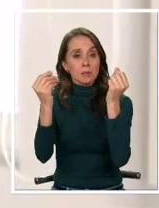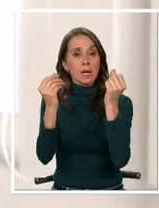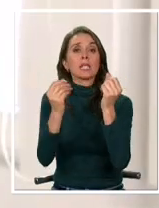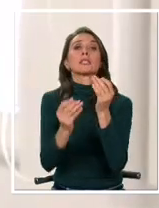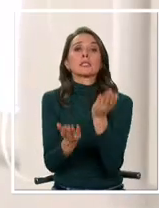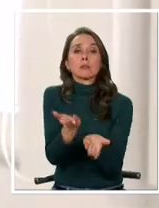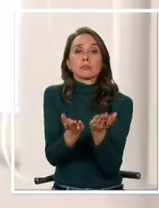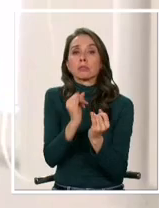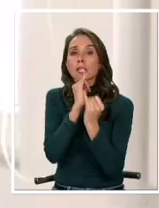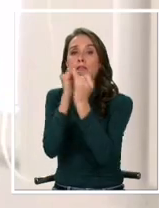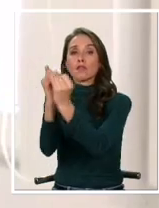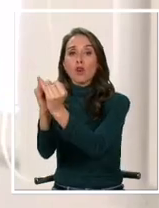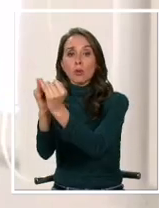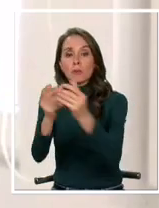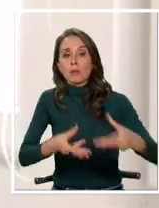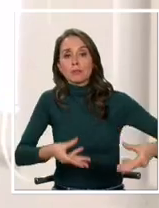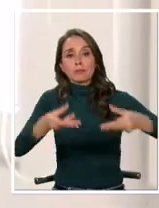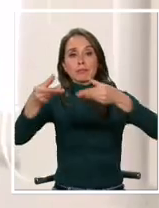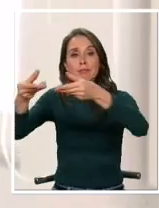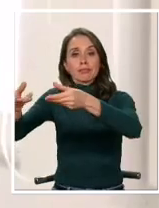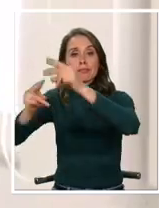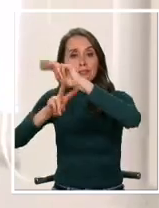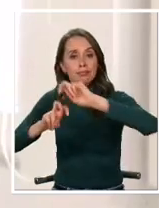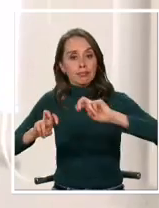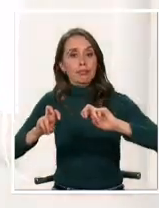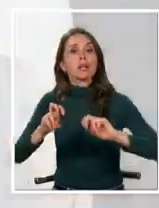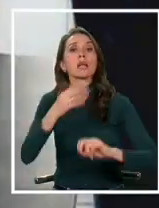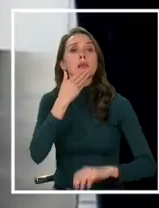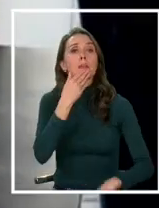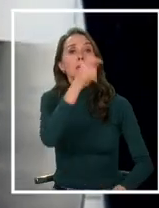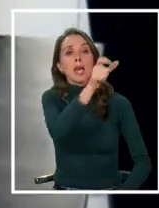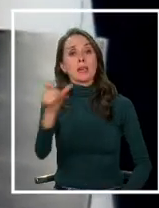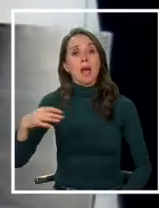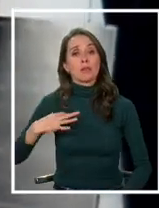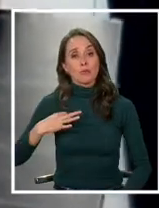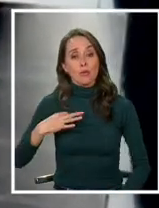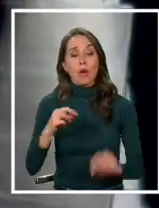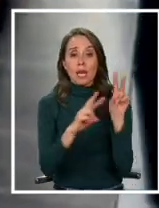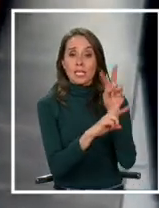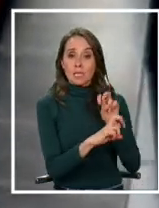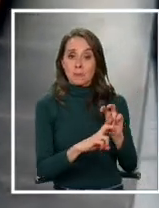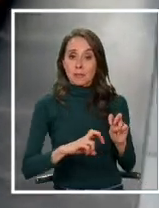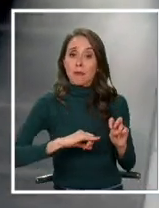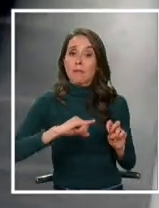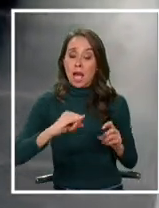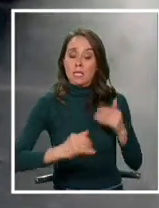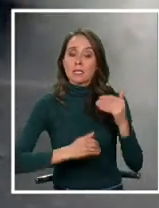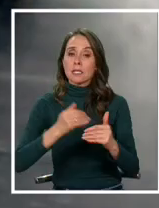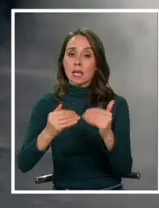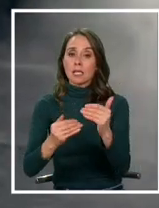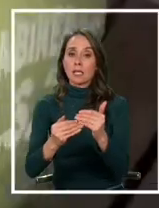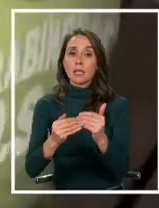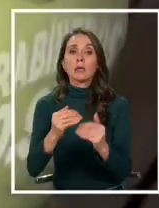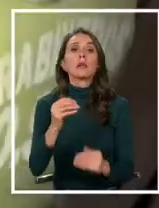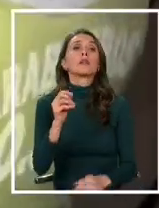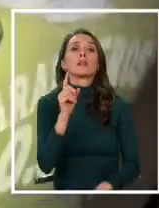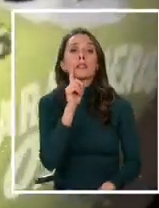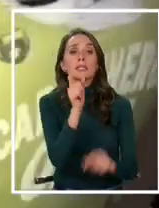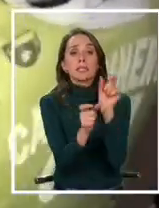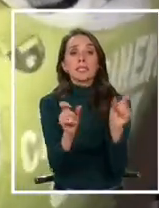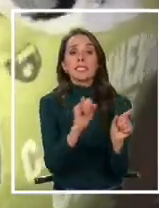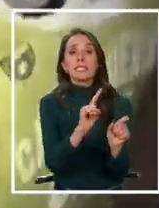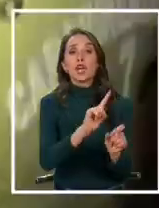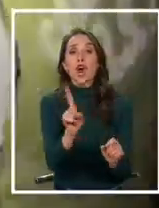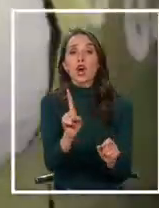cuentas que se pueda a quienes corresponda pero también a la ciudadanía una investigación que seguirá su curso a fin de determinar si